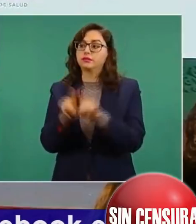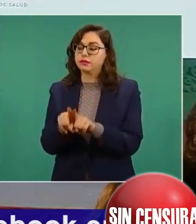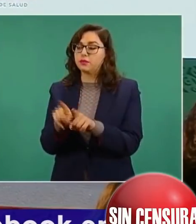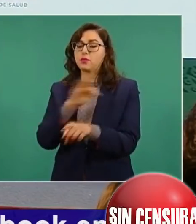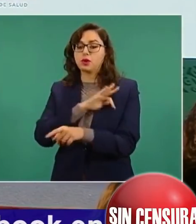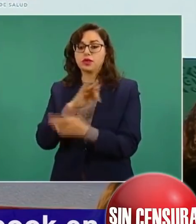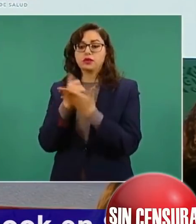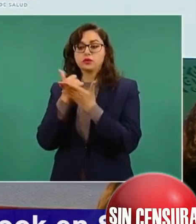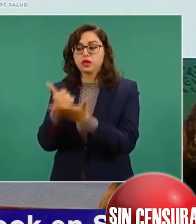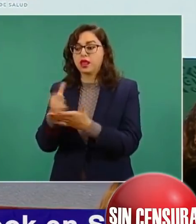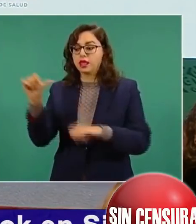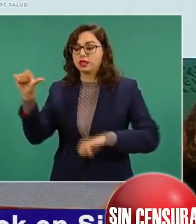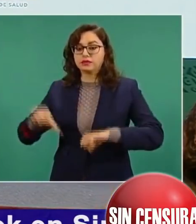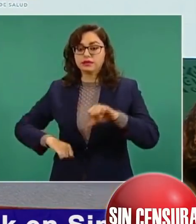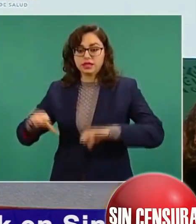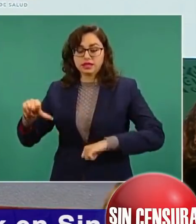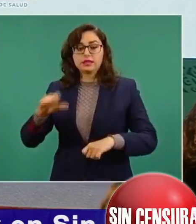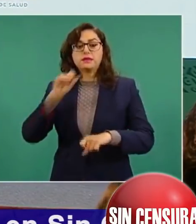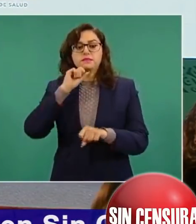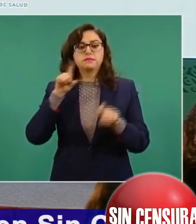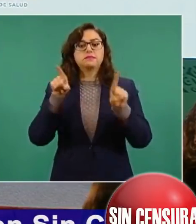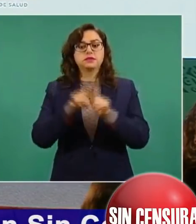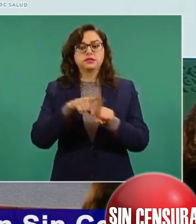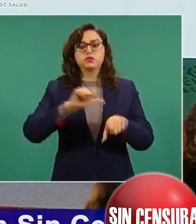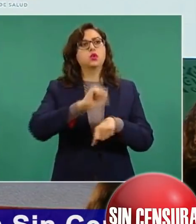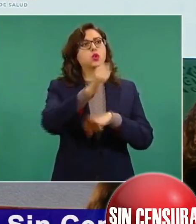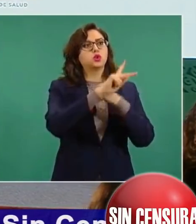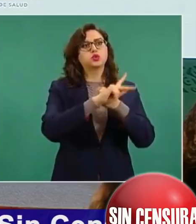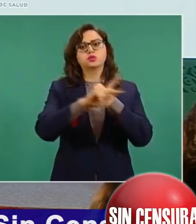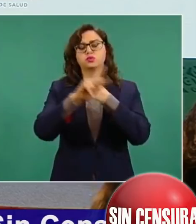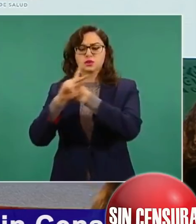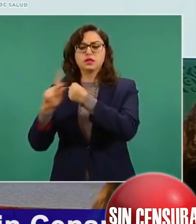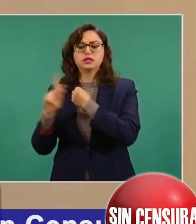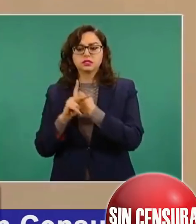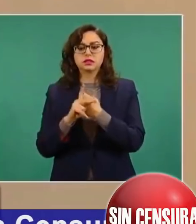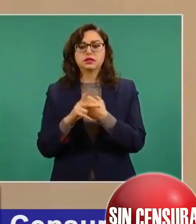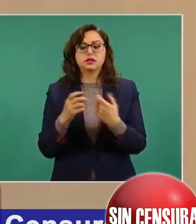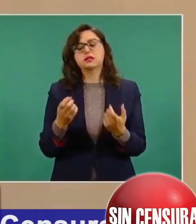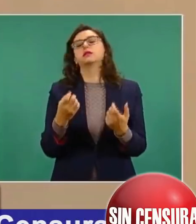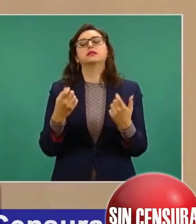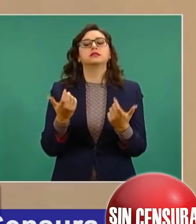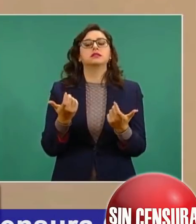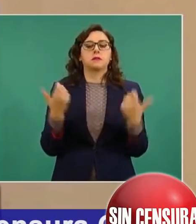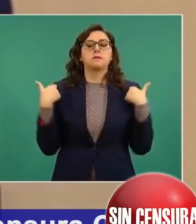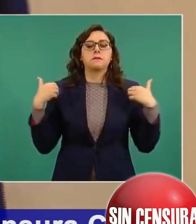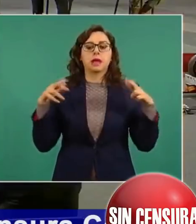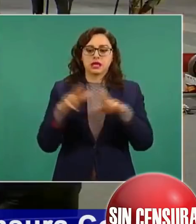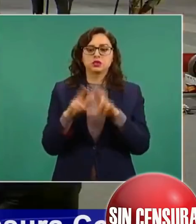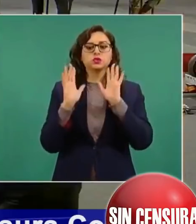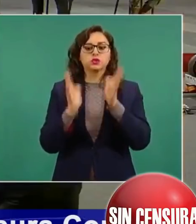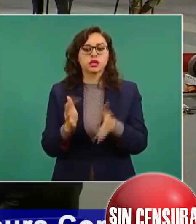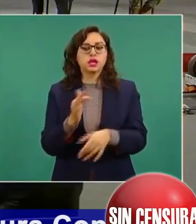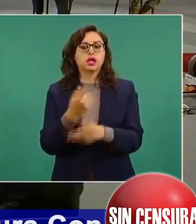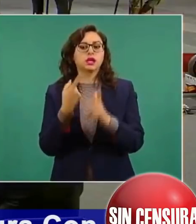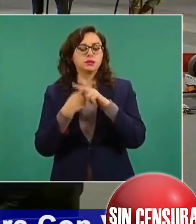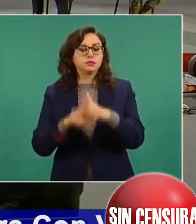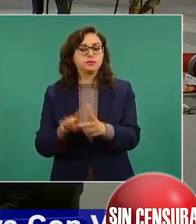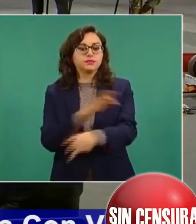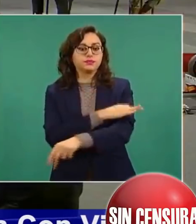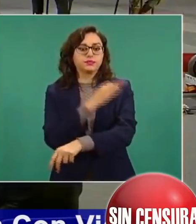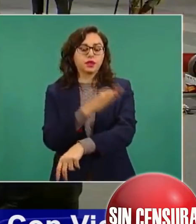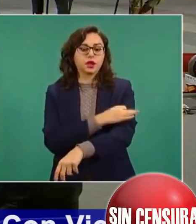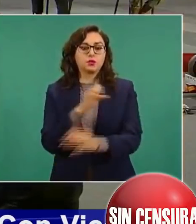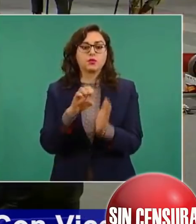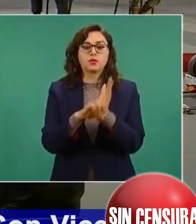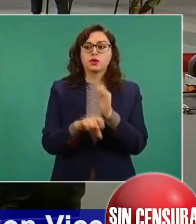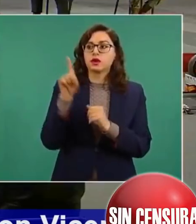social. Otros países han incorporado también explícitamente al personal educativo. Argentina, por ejemplo, que acabamos de visitar para una